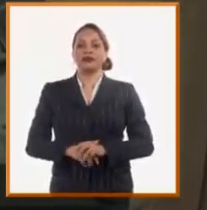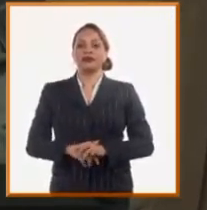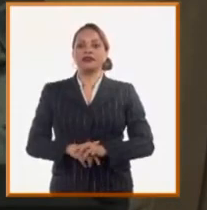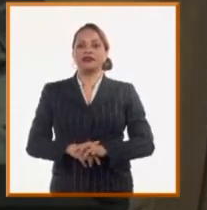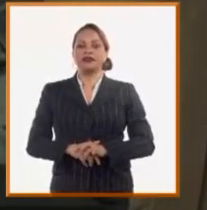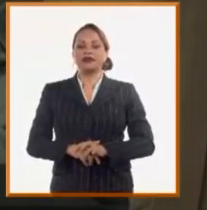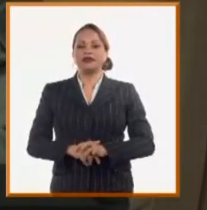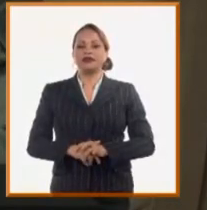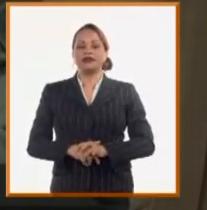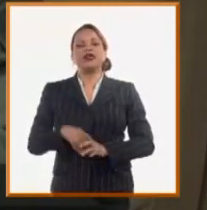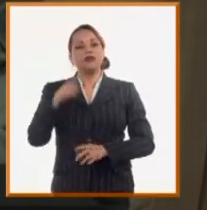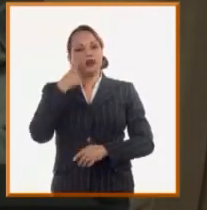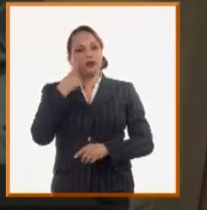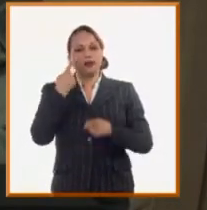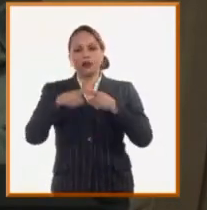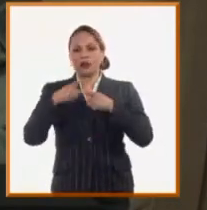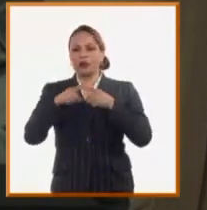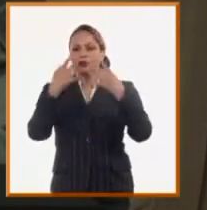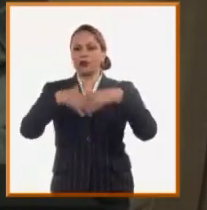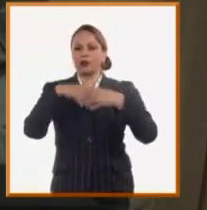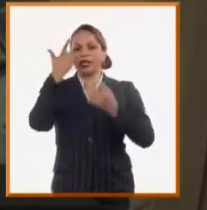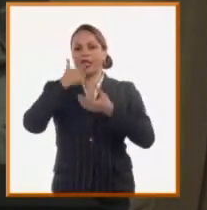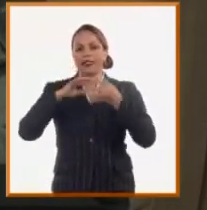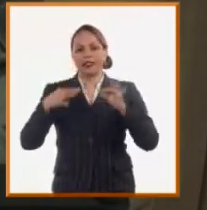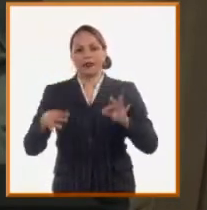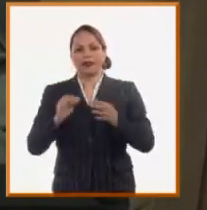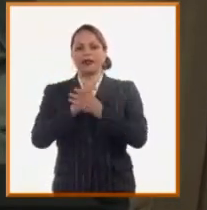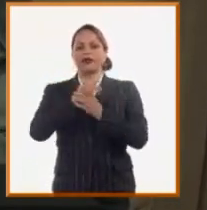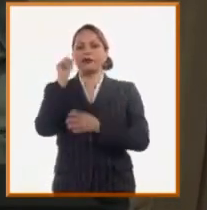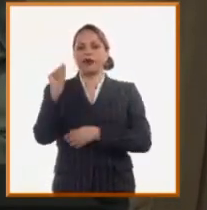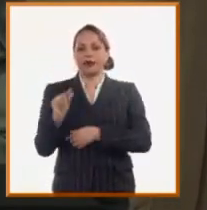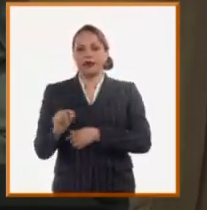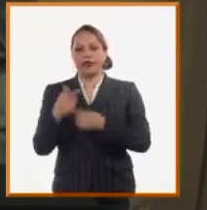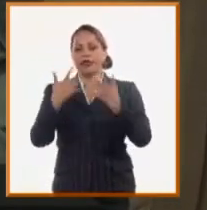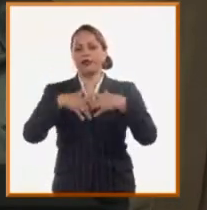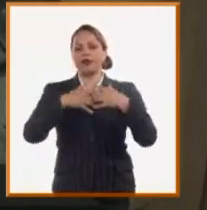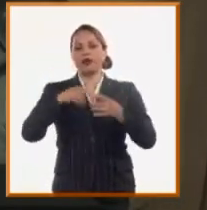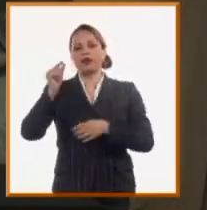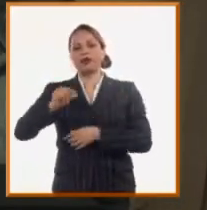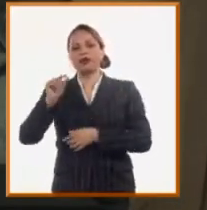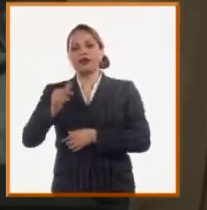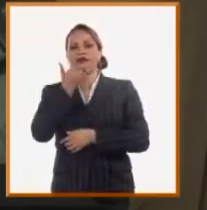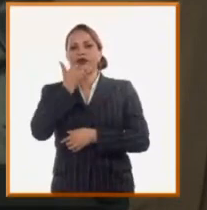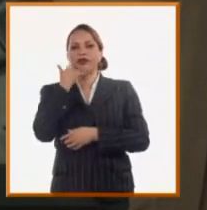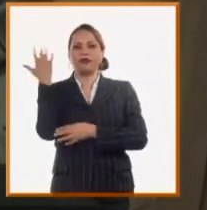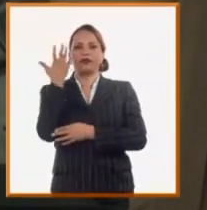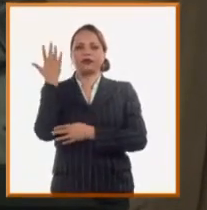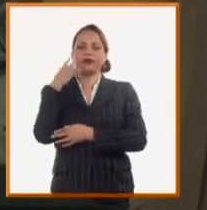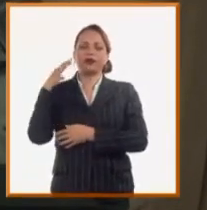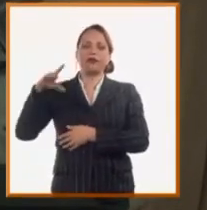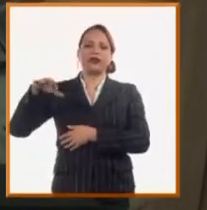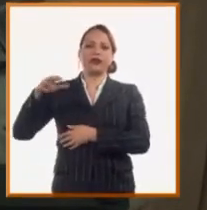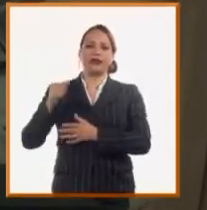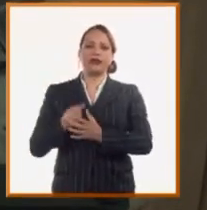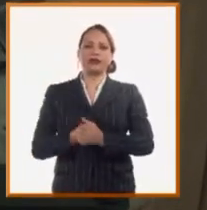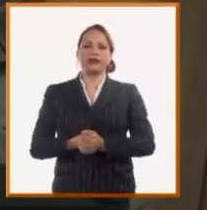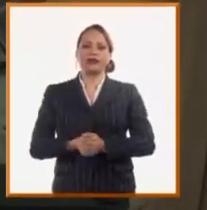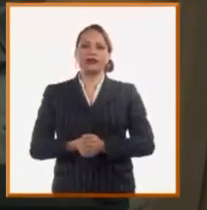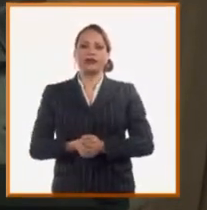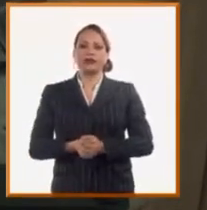Pero así lo hemos visto en productores de Artemisa, en productores de Mayabeque, en productores los que fueron afectados por el ciclón en Pinar del Río.